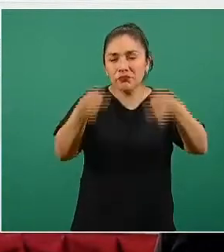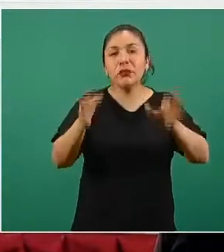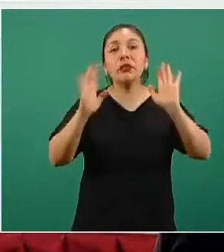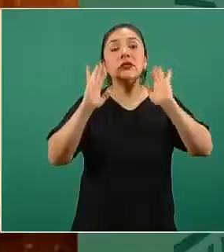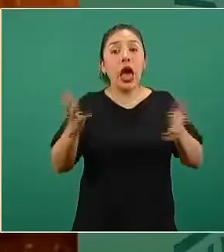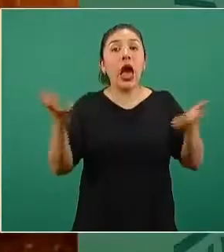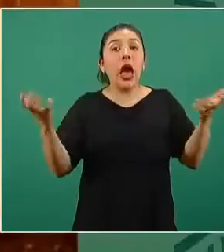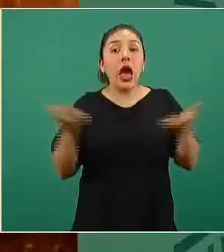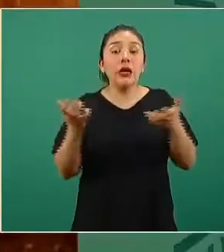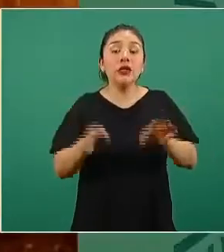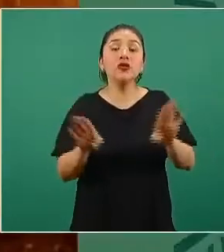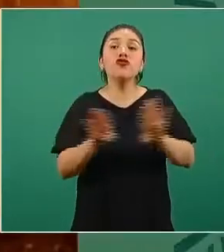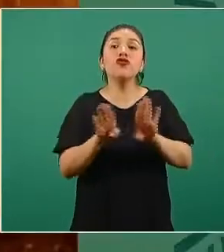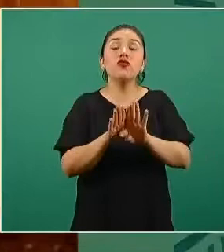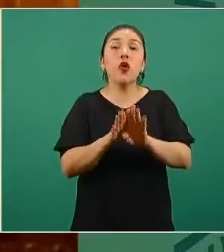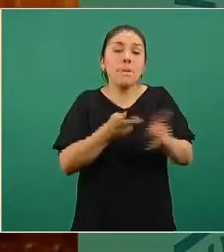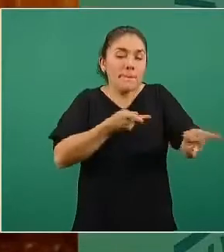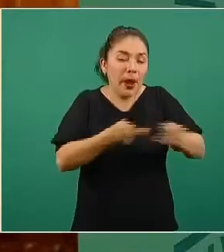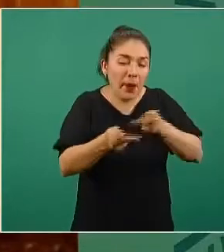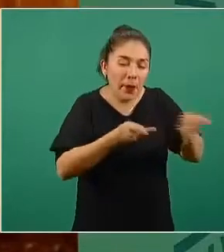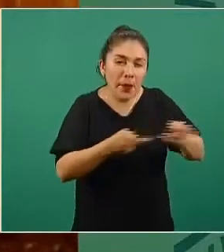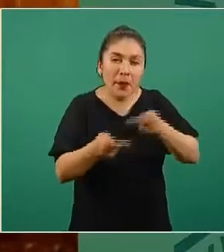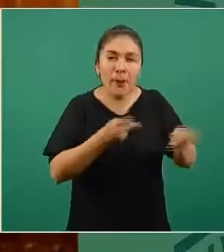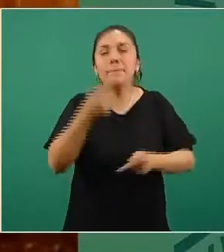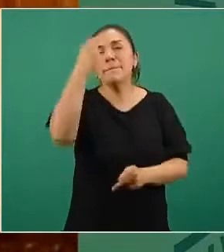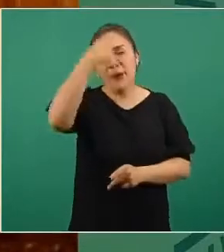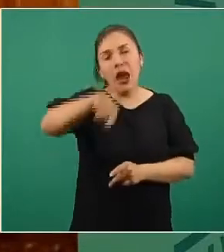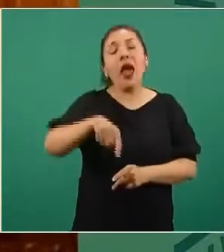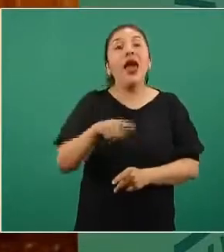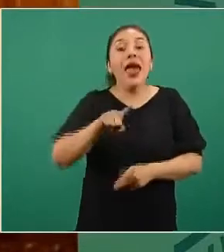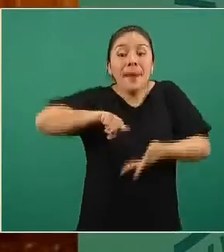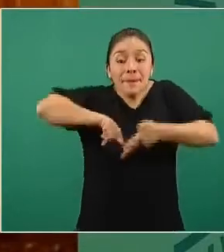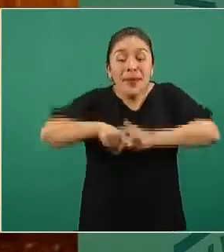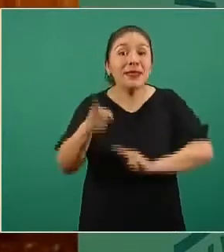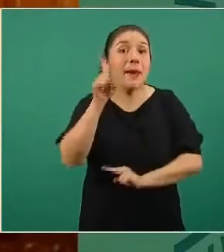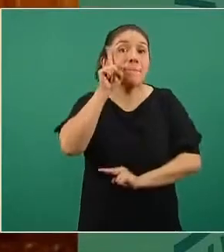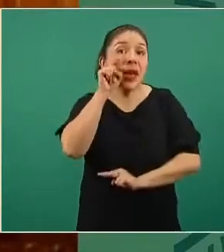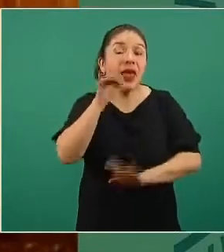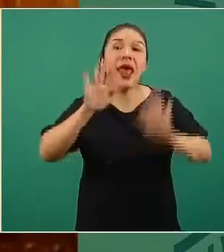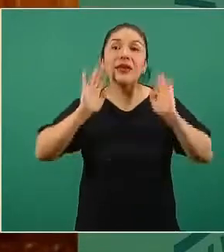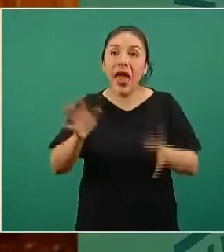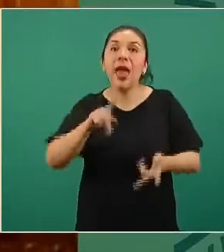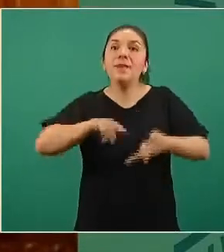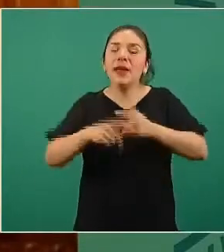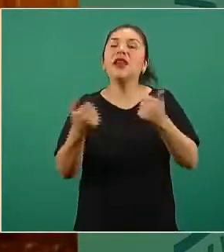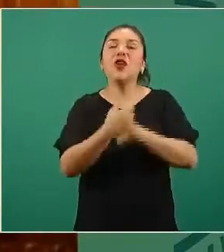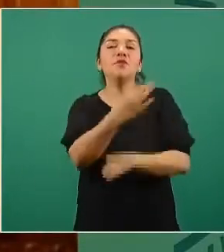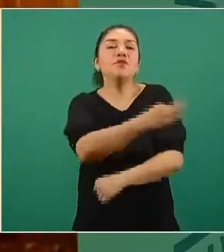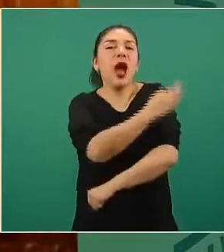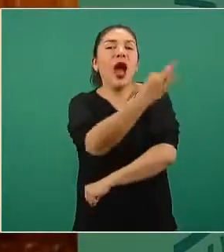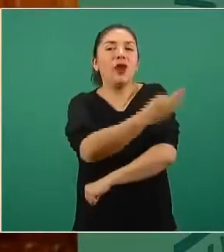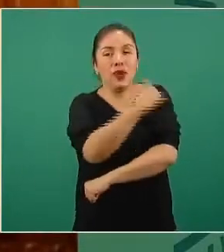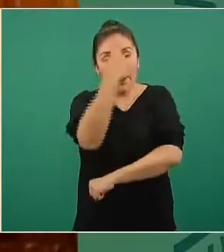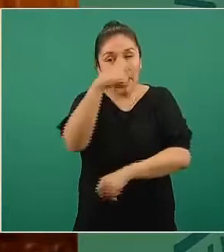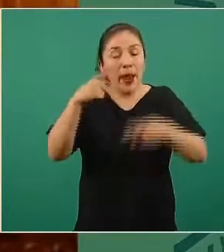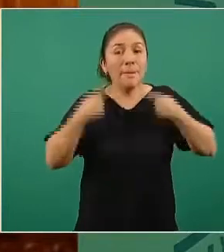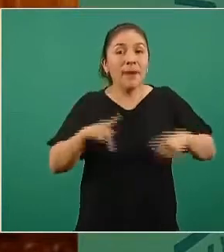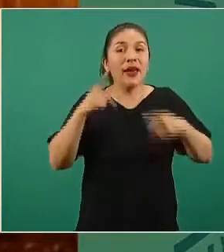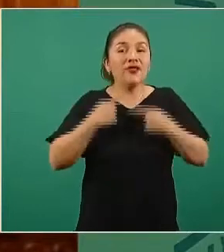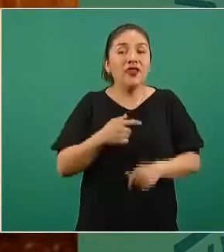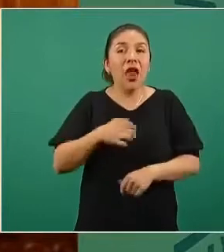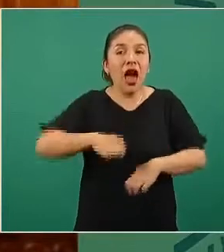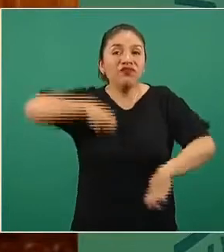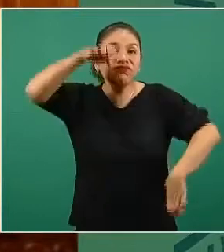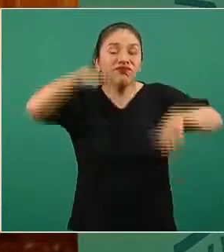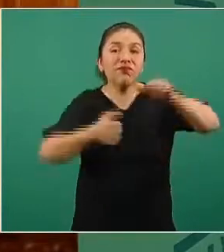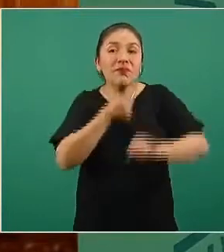fungido como preparación para que el día de mañana se inicie la vacunación a las personas adultas